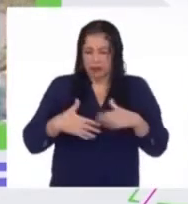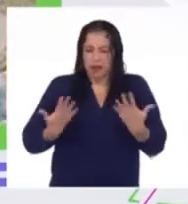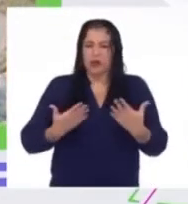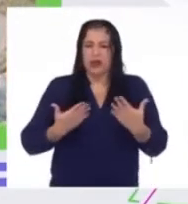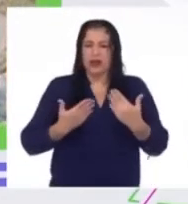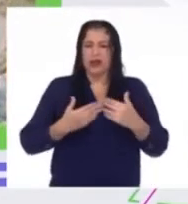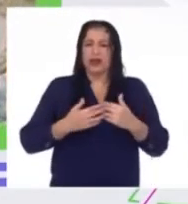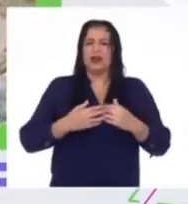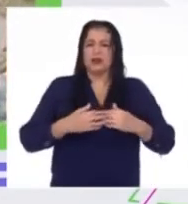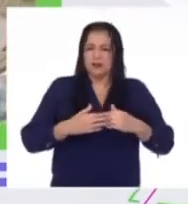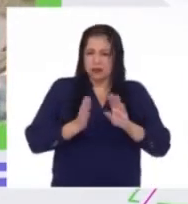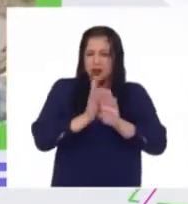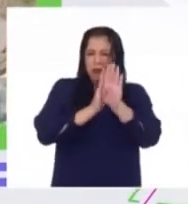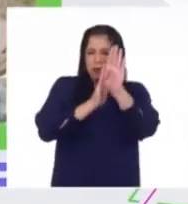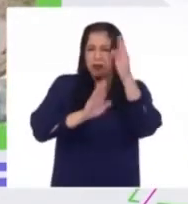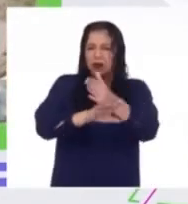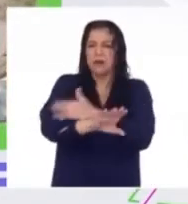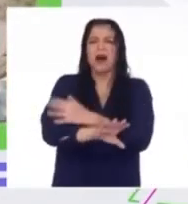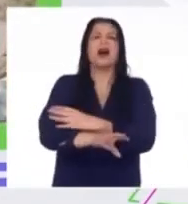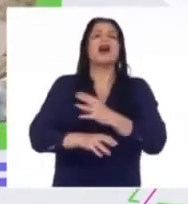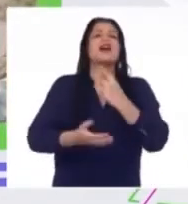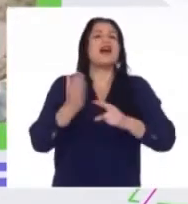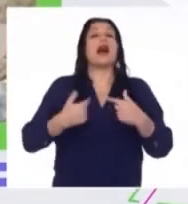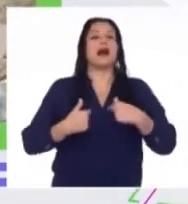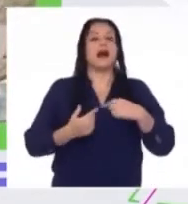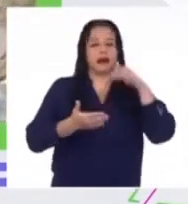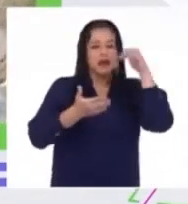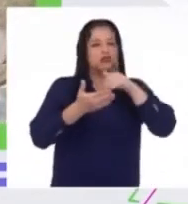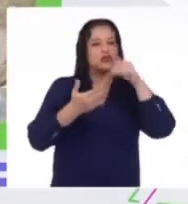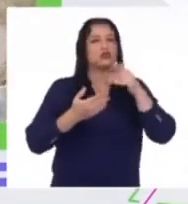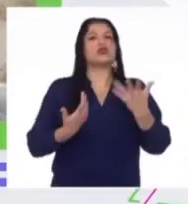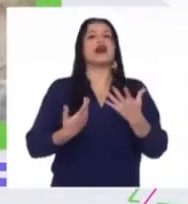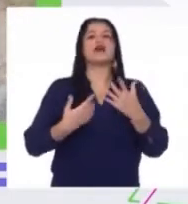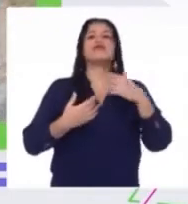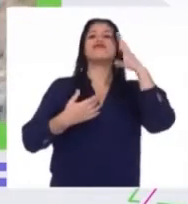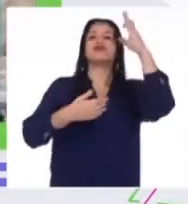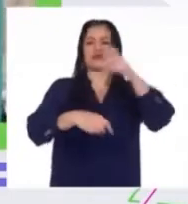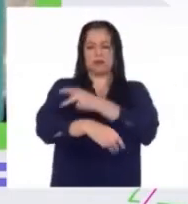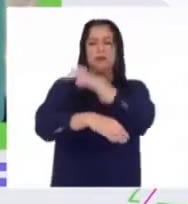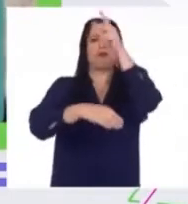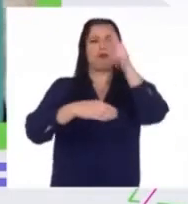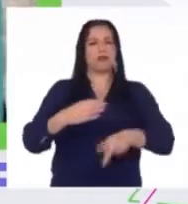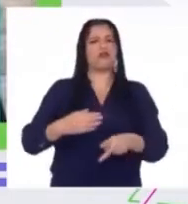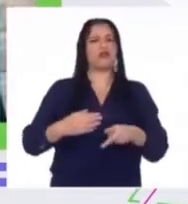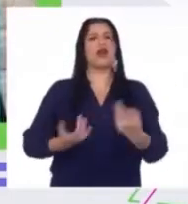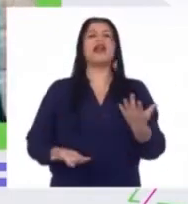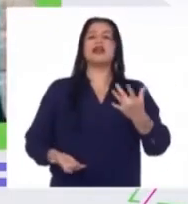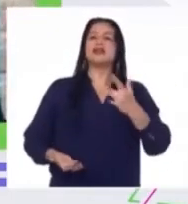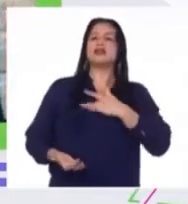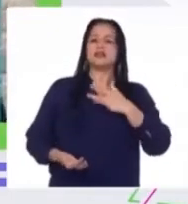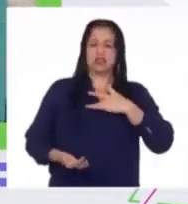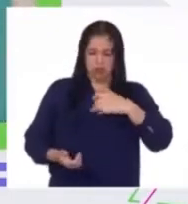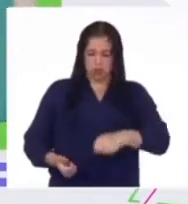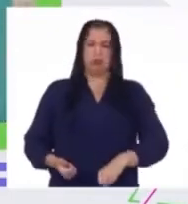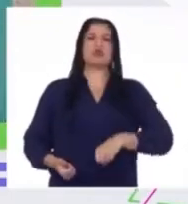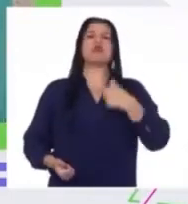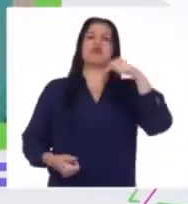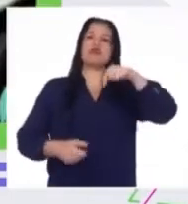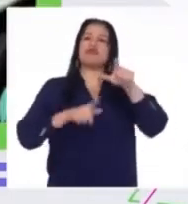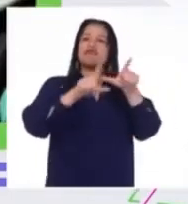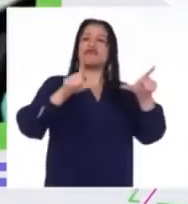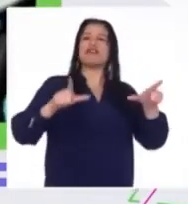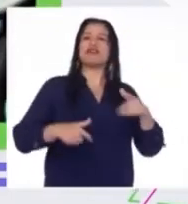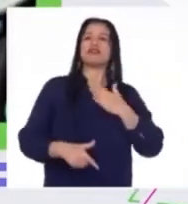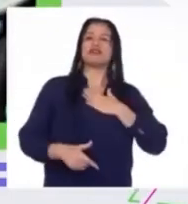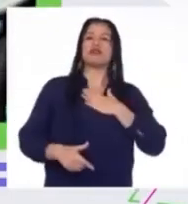sobresalir de eso, ¿no? Estudiar, salir profesionales y sentirnos orgullosos de nuestro Huancablica,